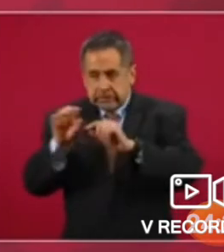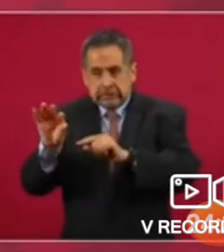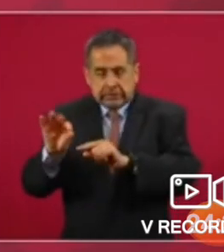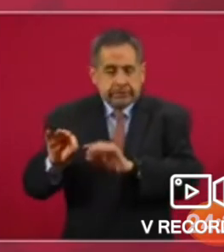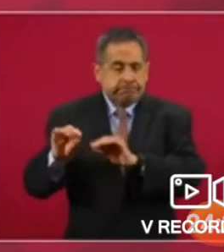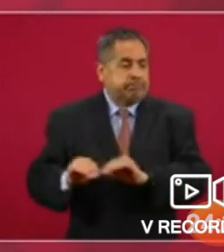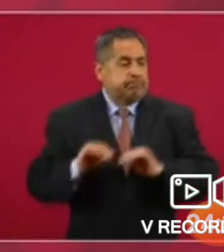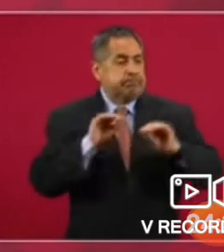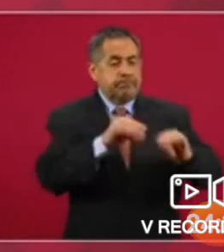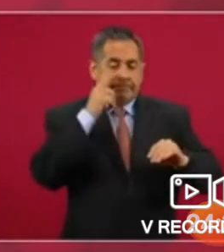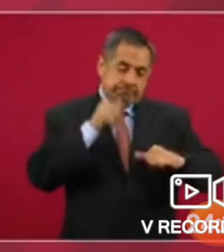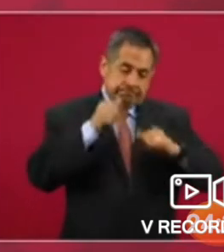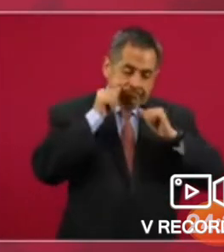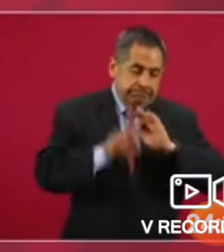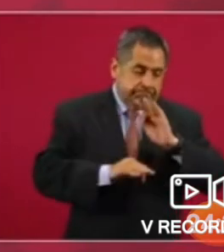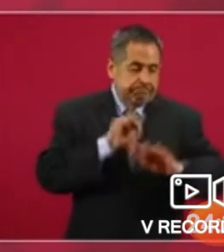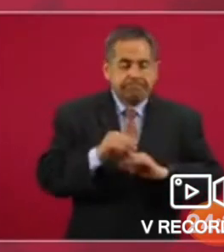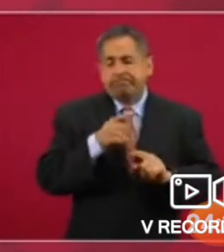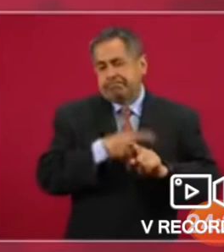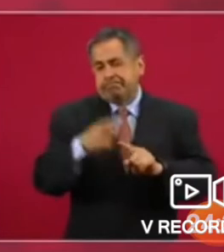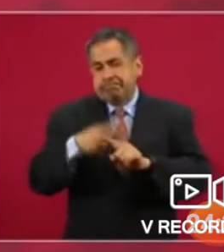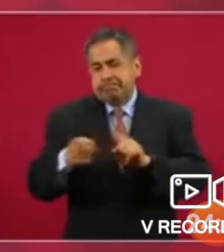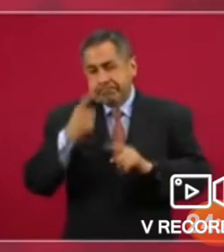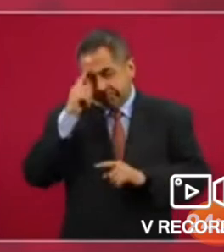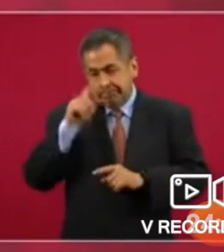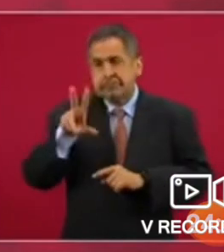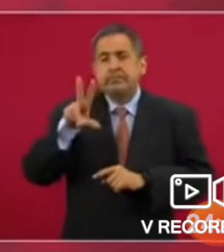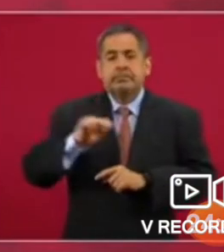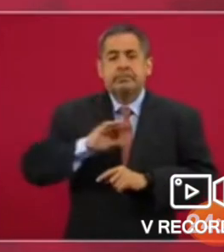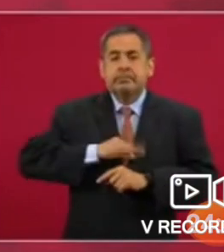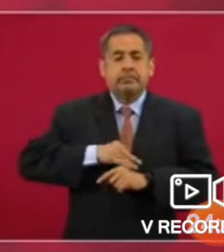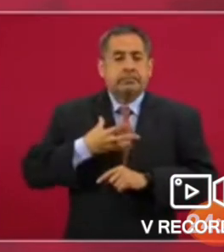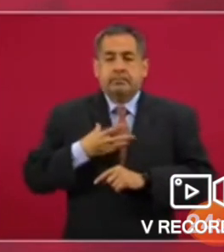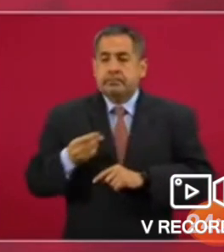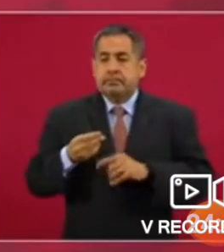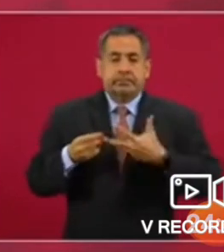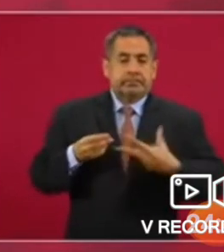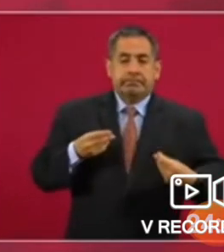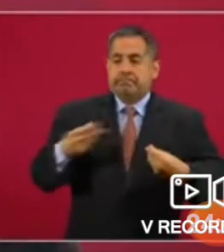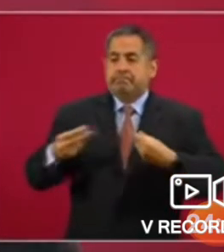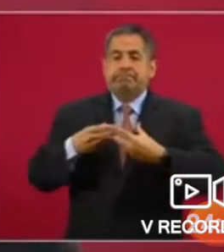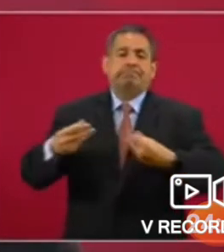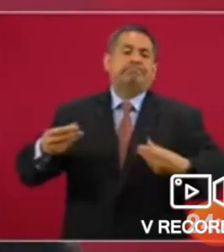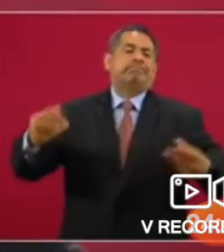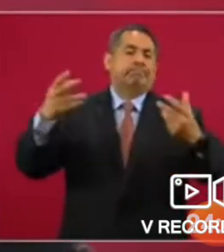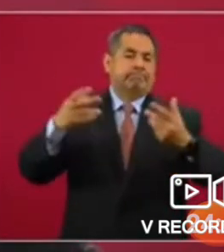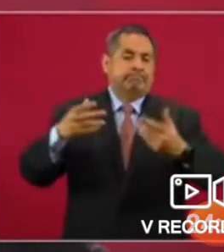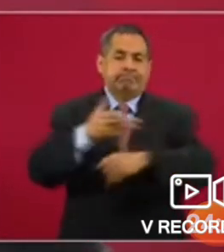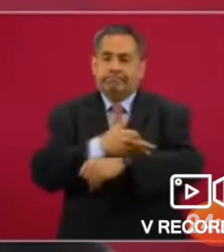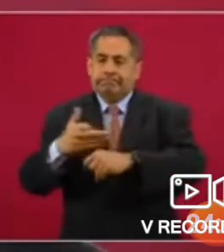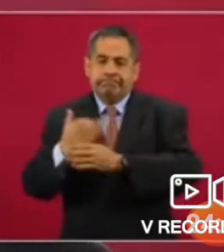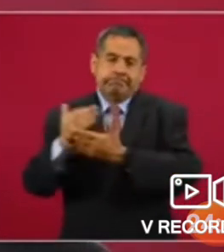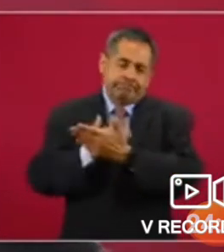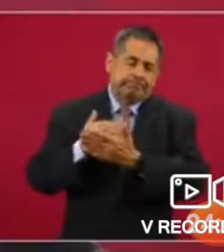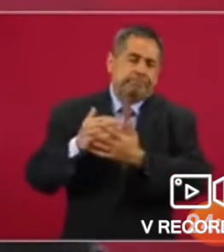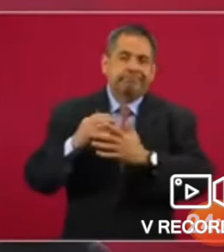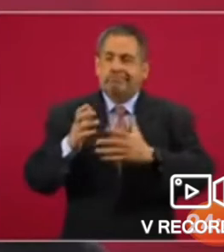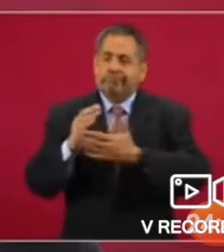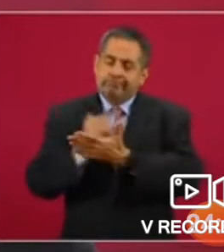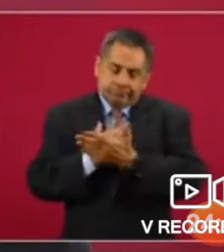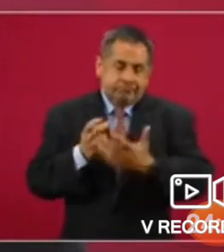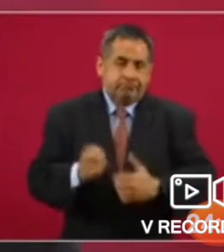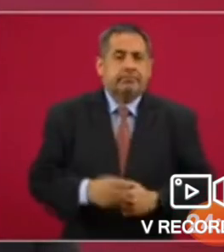canalizarlo a atención médica y vamos a evitar que haya más contagios en la casa, en la familia, en la comunidad. En ese